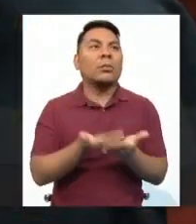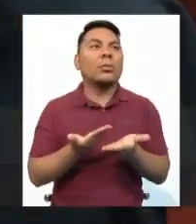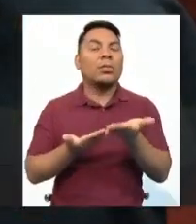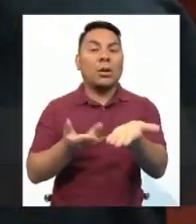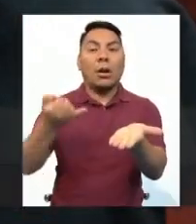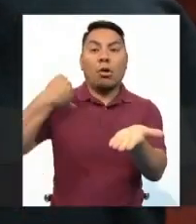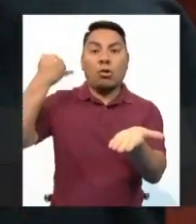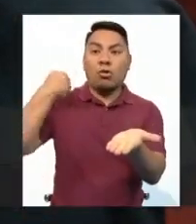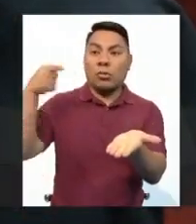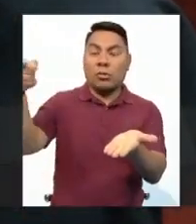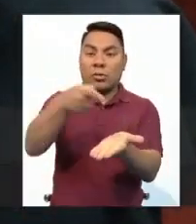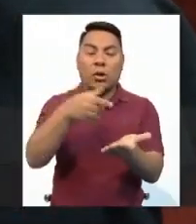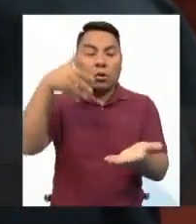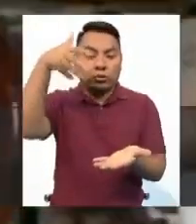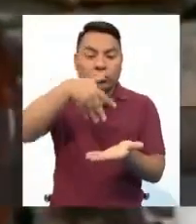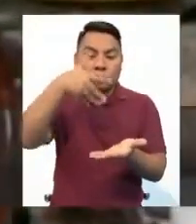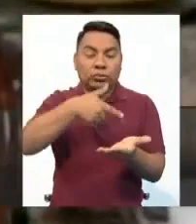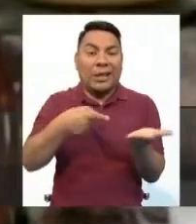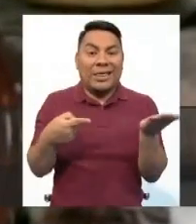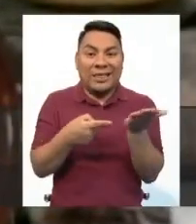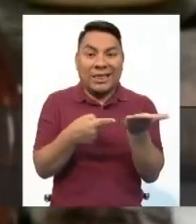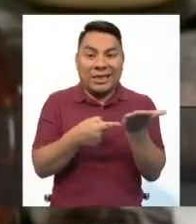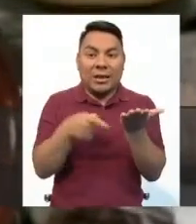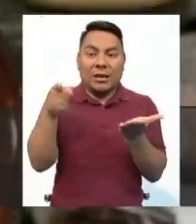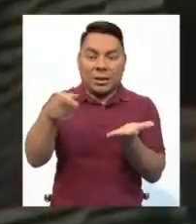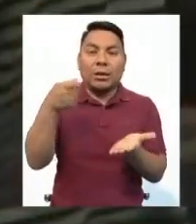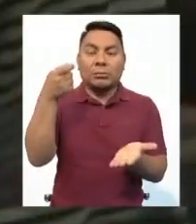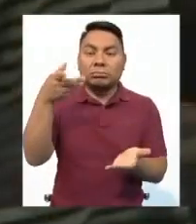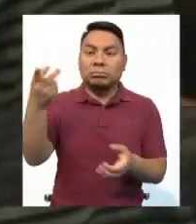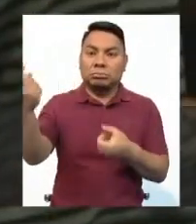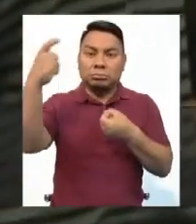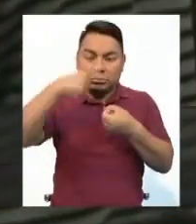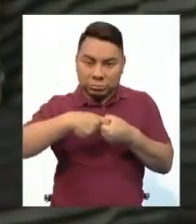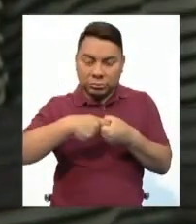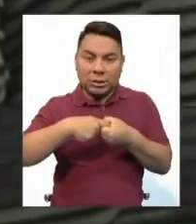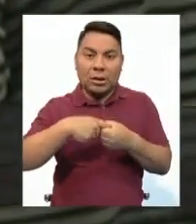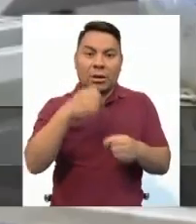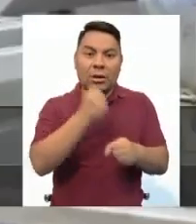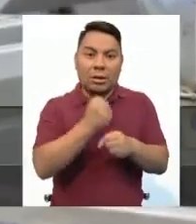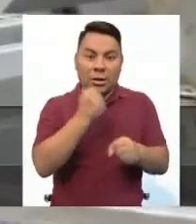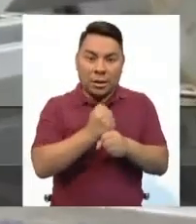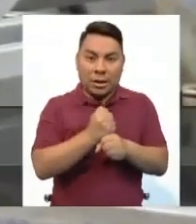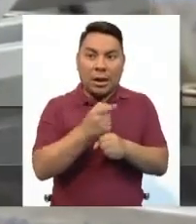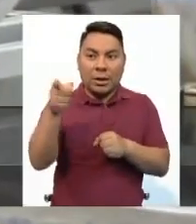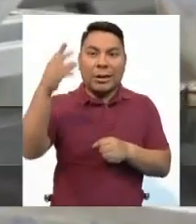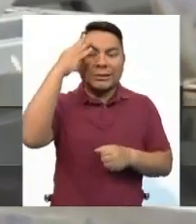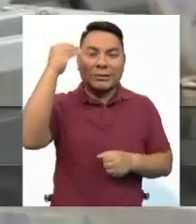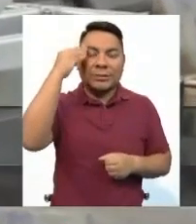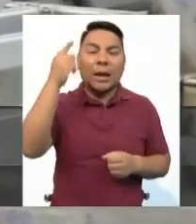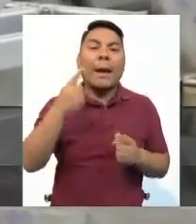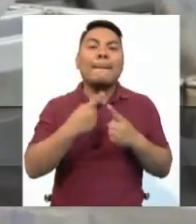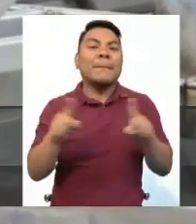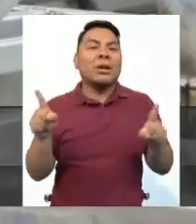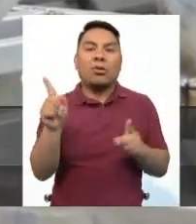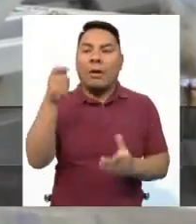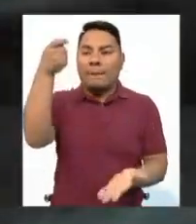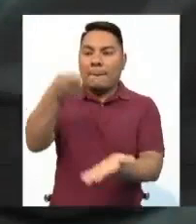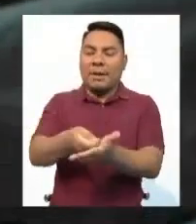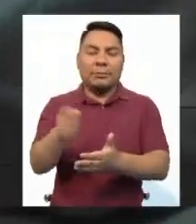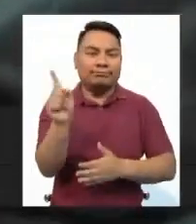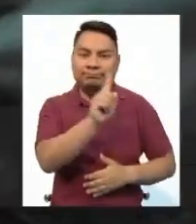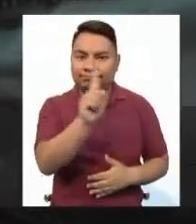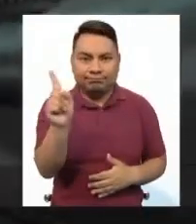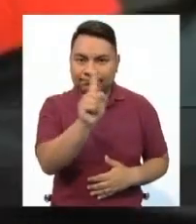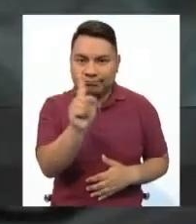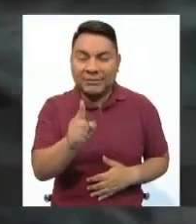jóvenes con estudios técnicos sean contratados para ganar experiencia, pero sin sueldo. El planteamiento